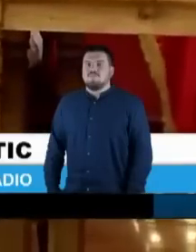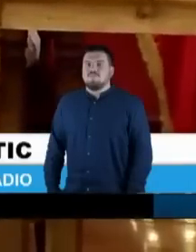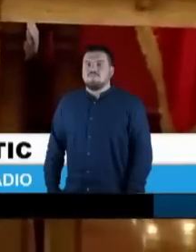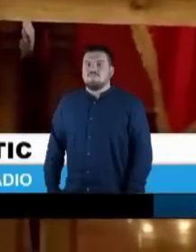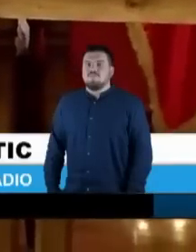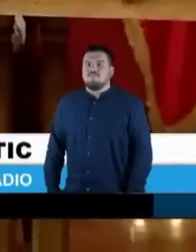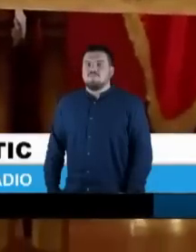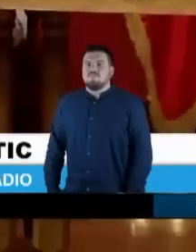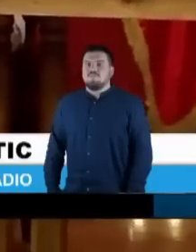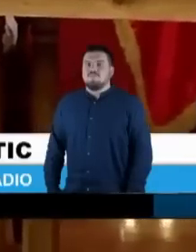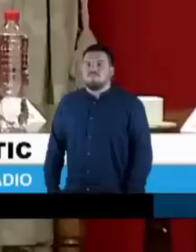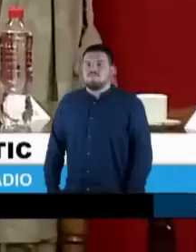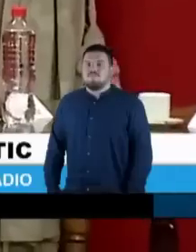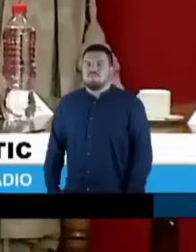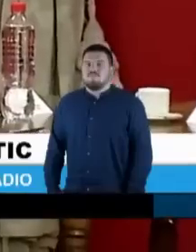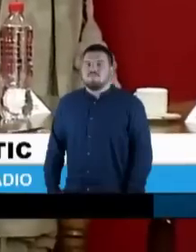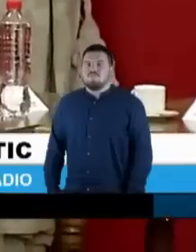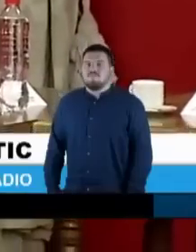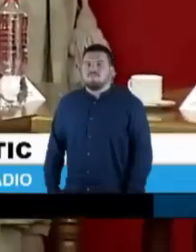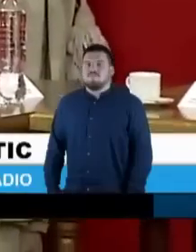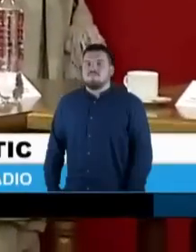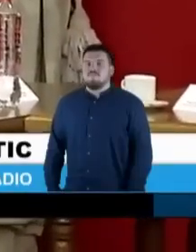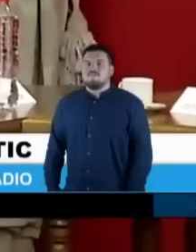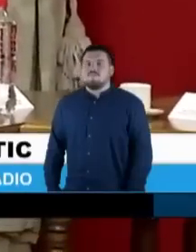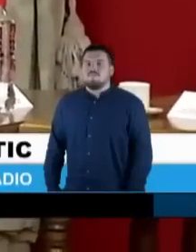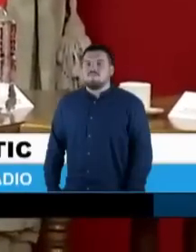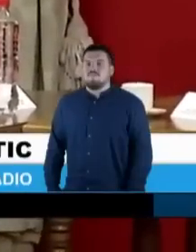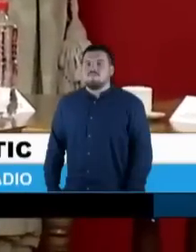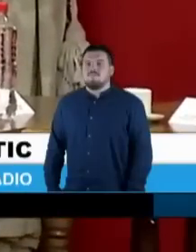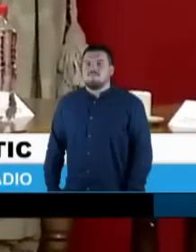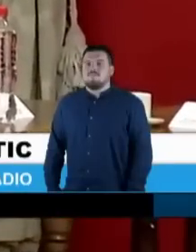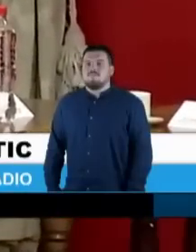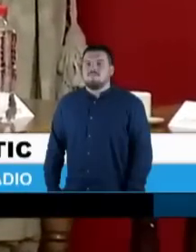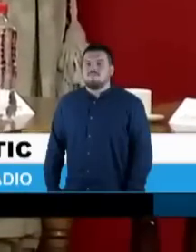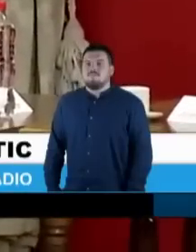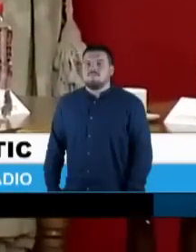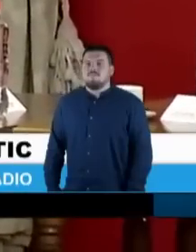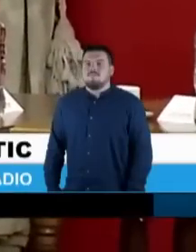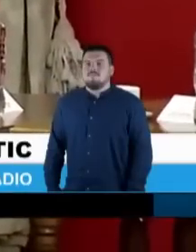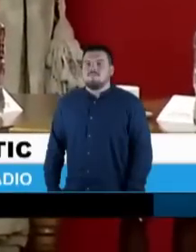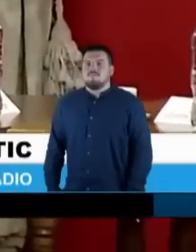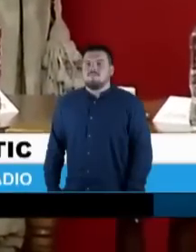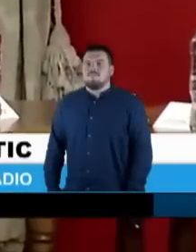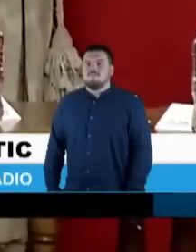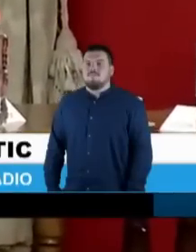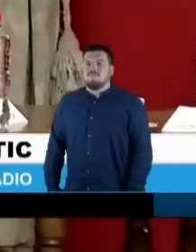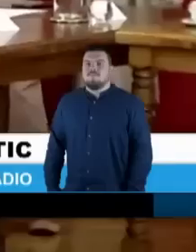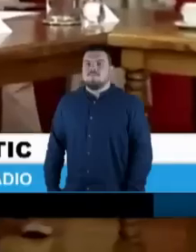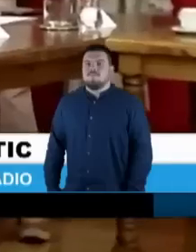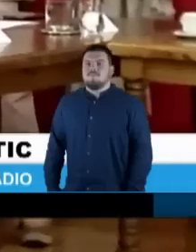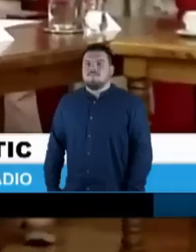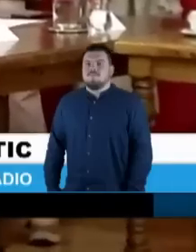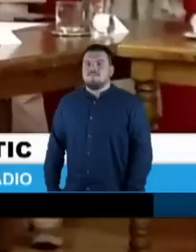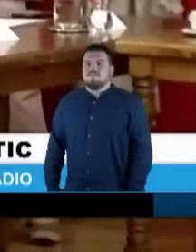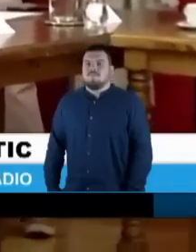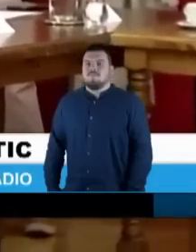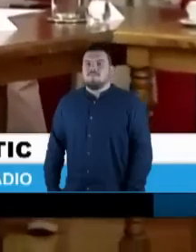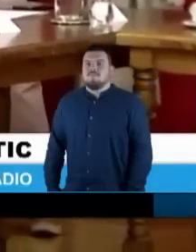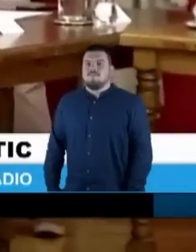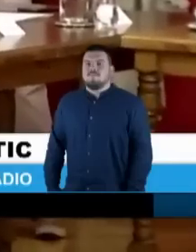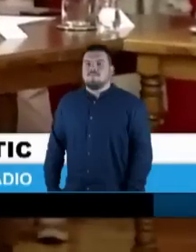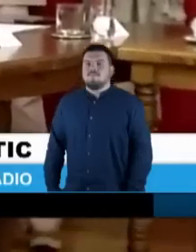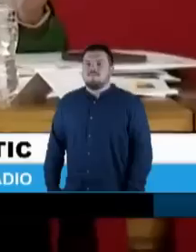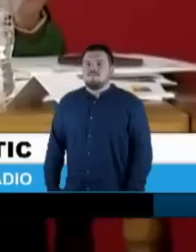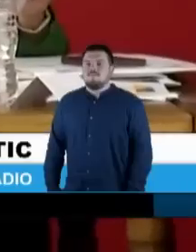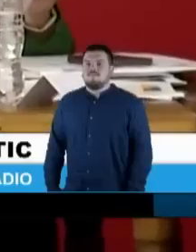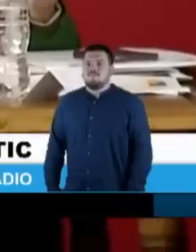caso presionando por un ajuste ministerial, por un cambio de gabinete, y el oficialismo exigiendo algunas cosas, y ya vamos a estar hablando de